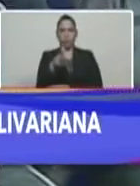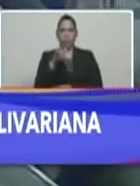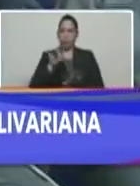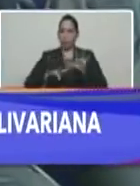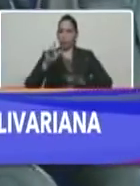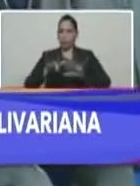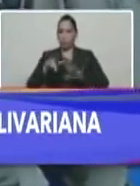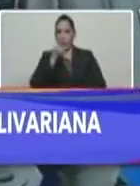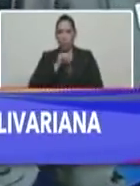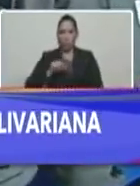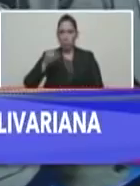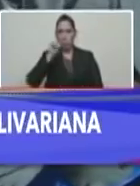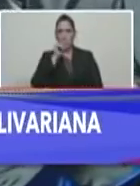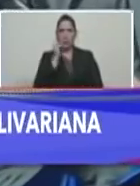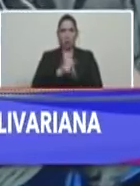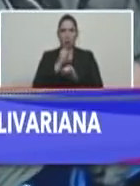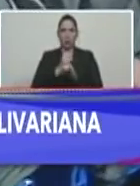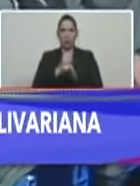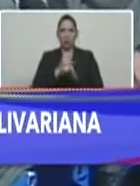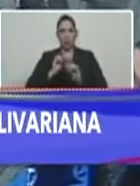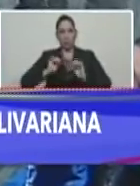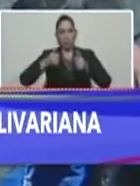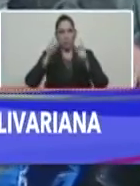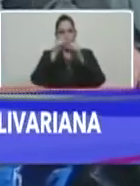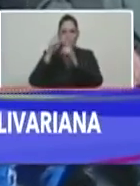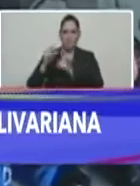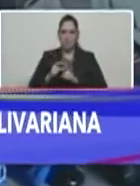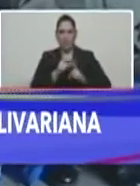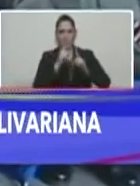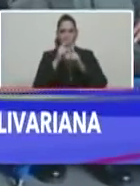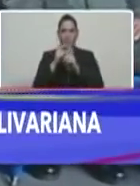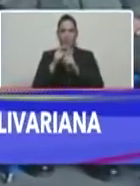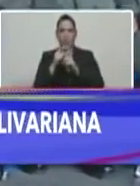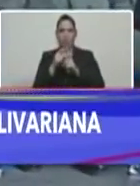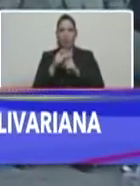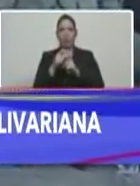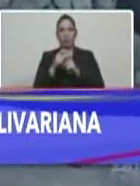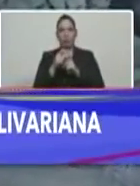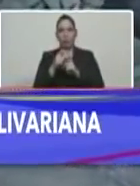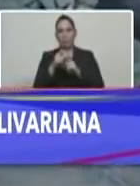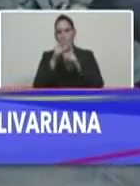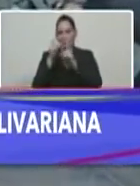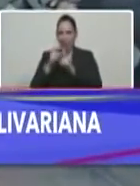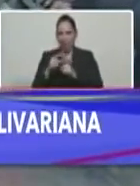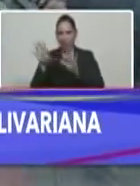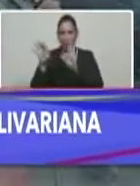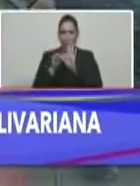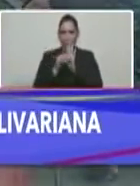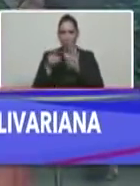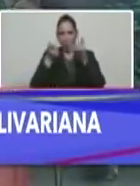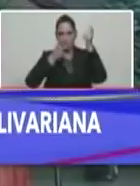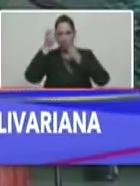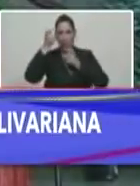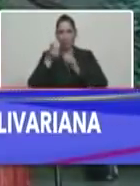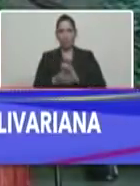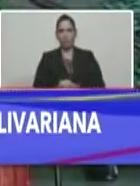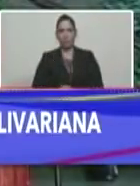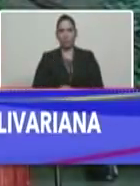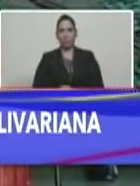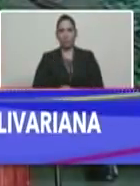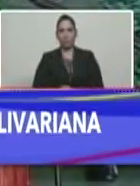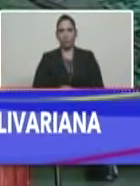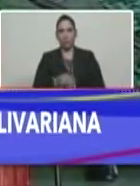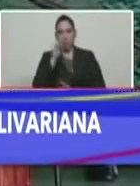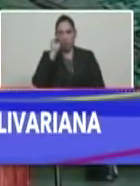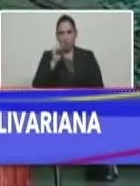sociales. Comienzo estas palabras con unas que pertenecen a nuestro gigante Hugo Chávez. Cito: Cristo